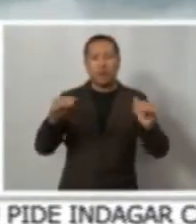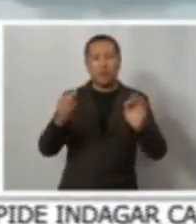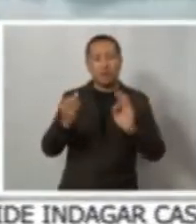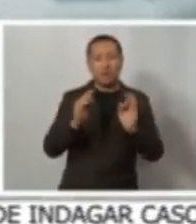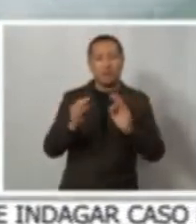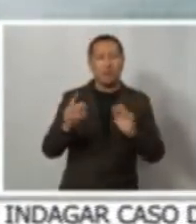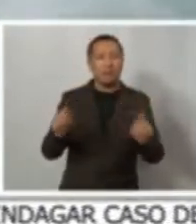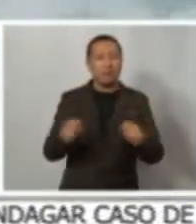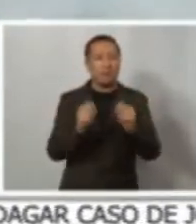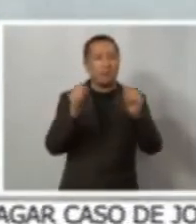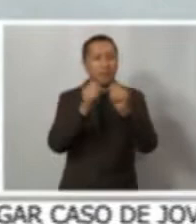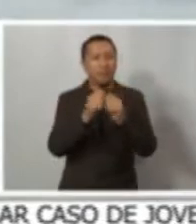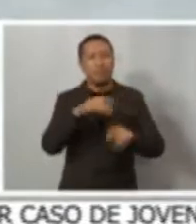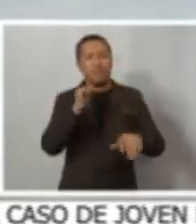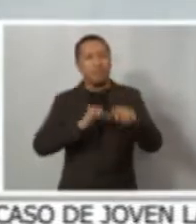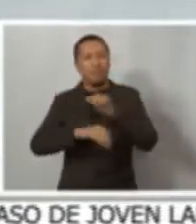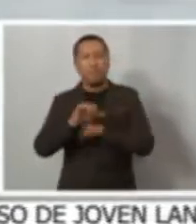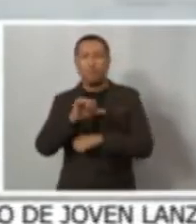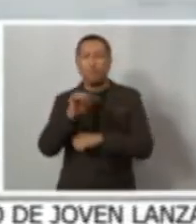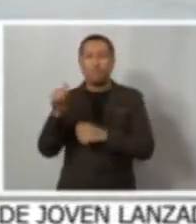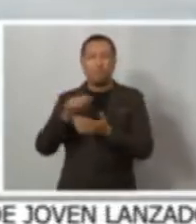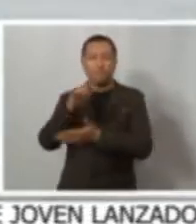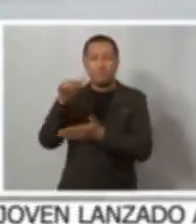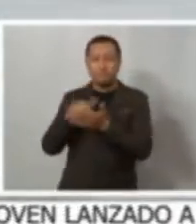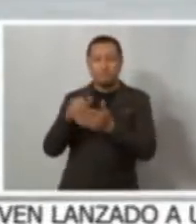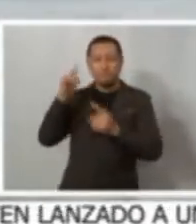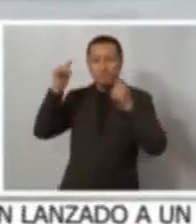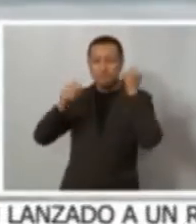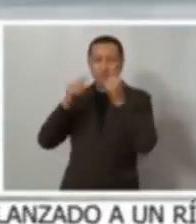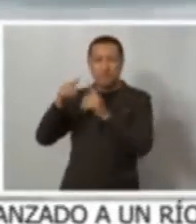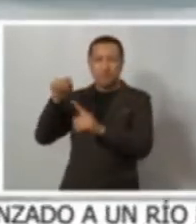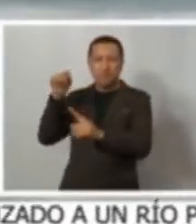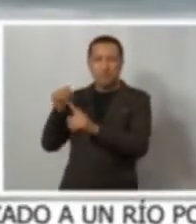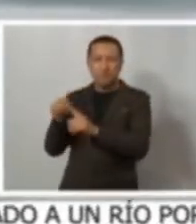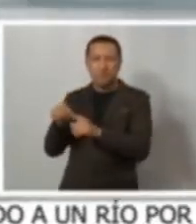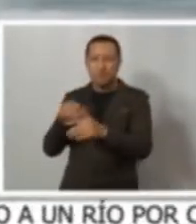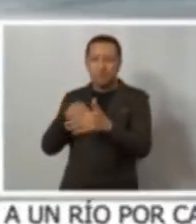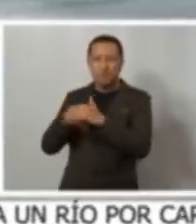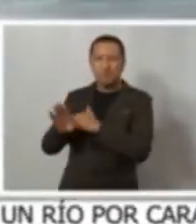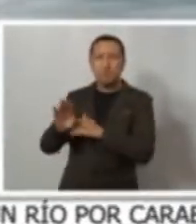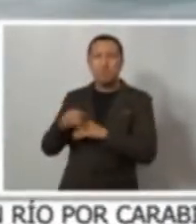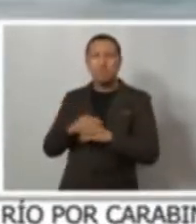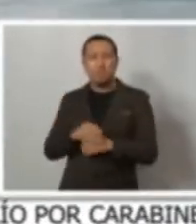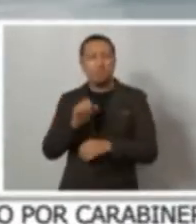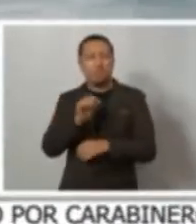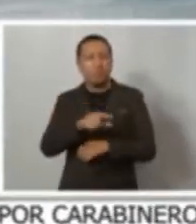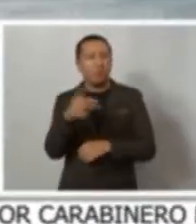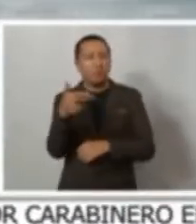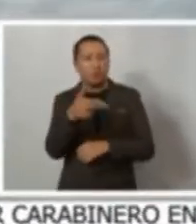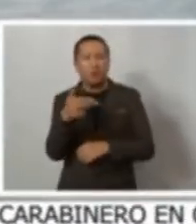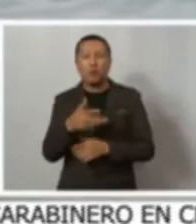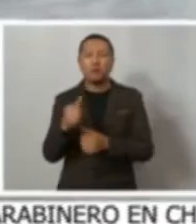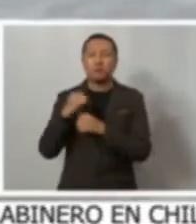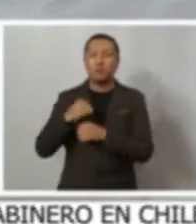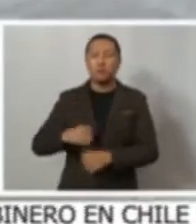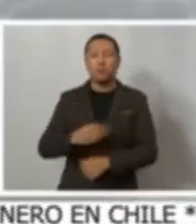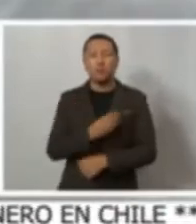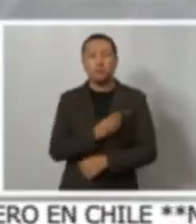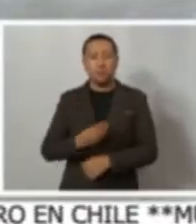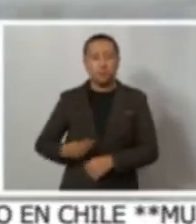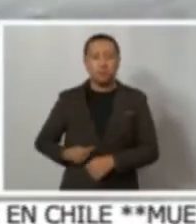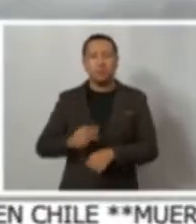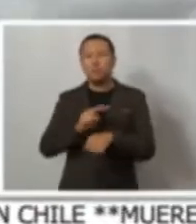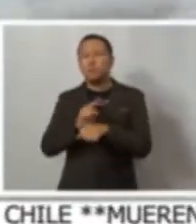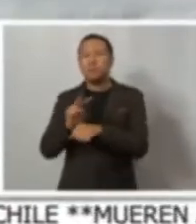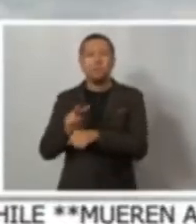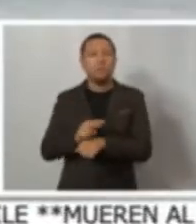llevados a refugios turísticos. Los mismos hoteleros se encargarán de esta tarea y las autoridades municipales vigilarán que se realice en tiempo